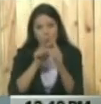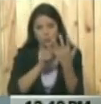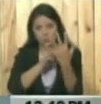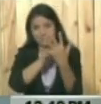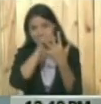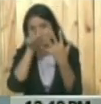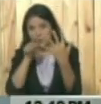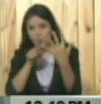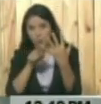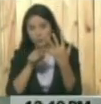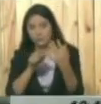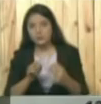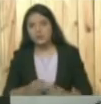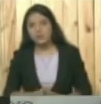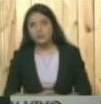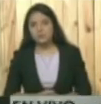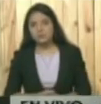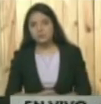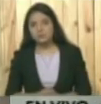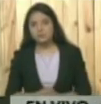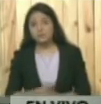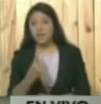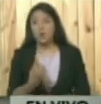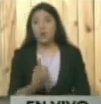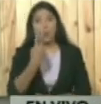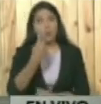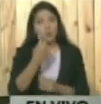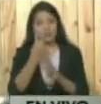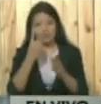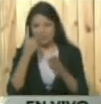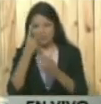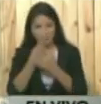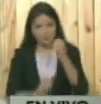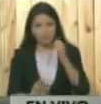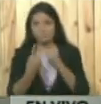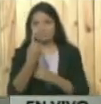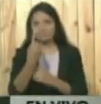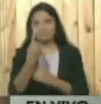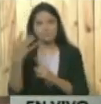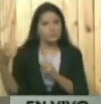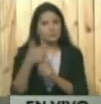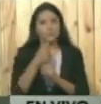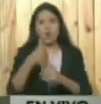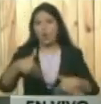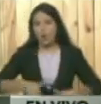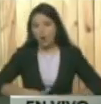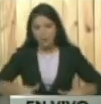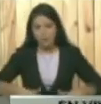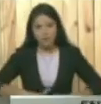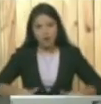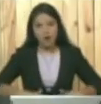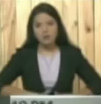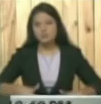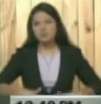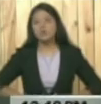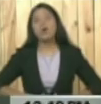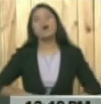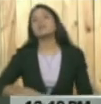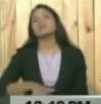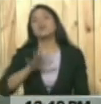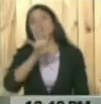que reunidos en un solo mando, permitió concentrar los esfuerzos de la